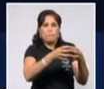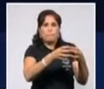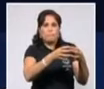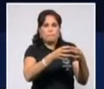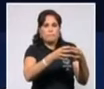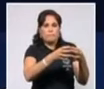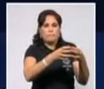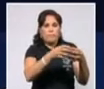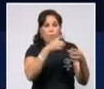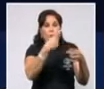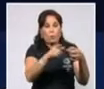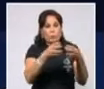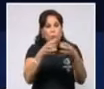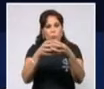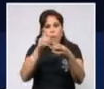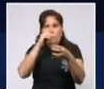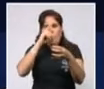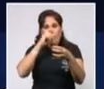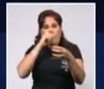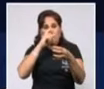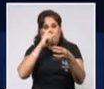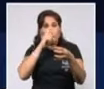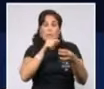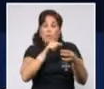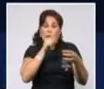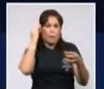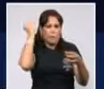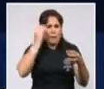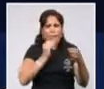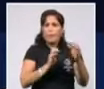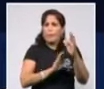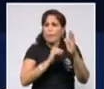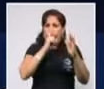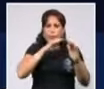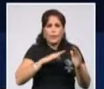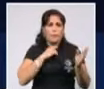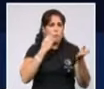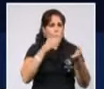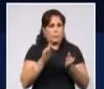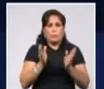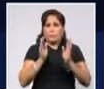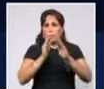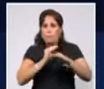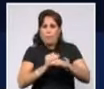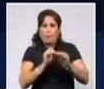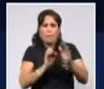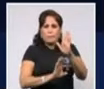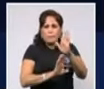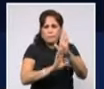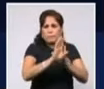COVID-19. Generalmente con una evolución favorable, hace que ya el